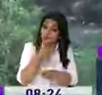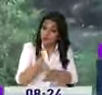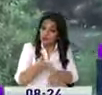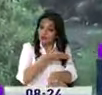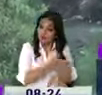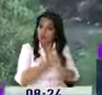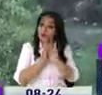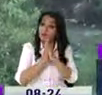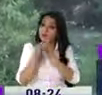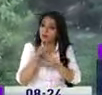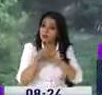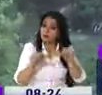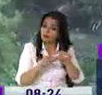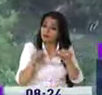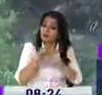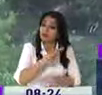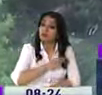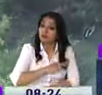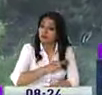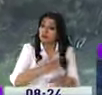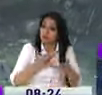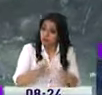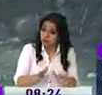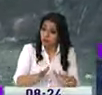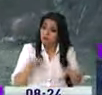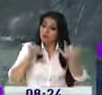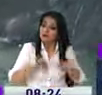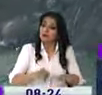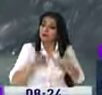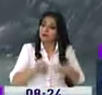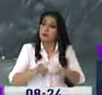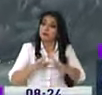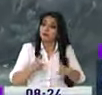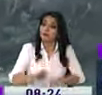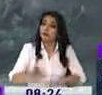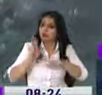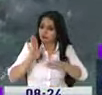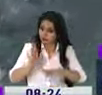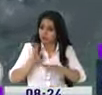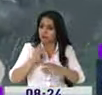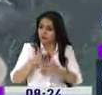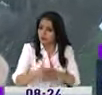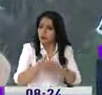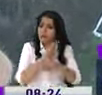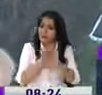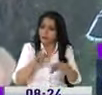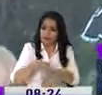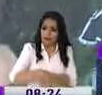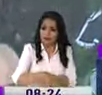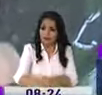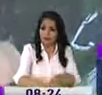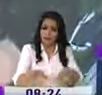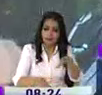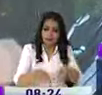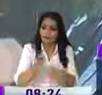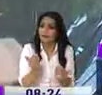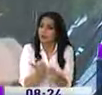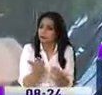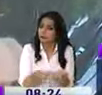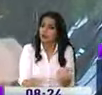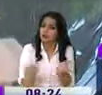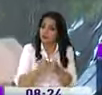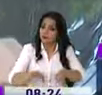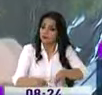la administración zonal, al municipio, hace 6 meses, y les ofrecieron, obviamente, limpiar la quebrada, ya que está llena de basura, y volver a poner el muro